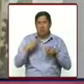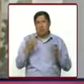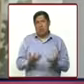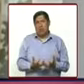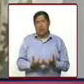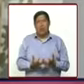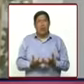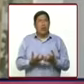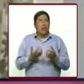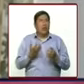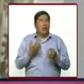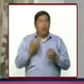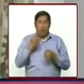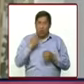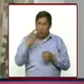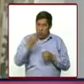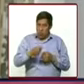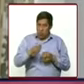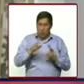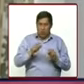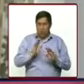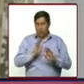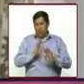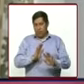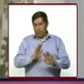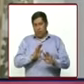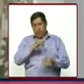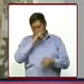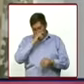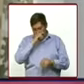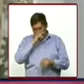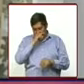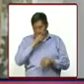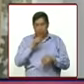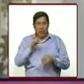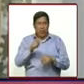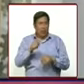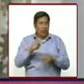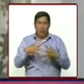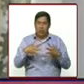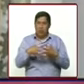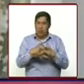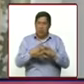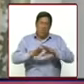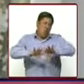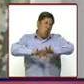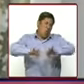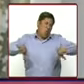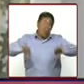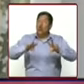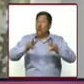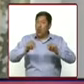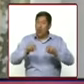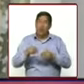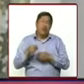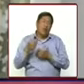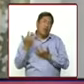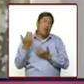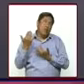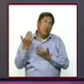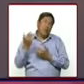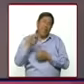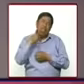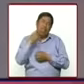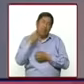No tenemos ningún orden, ese punto de bloqueo no vamos a ir a desbloquear hasta que tengamos instrucciones de nuestro